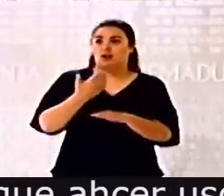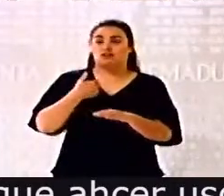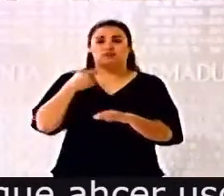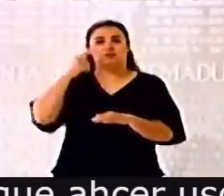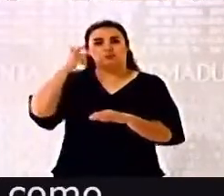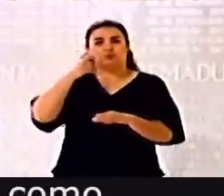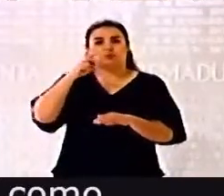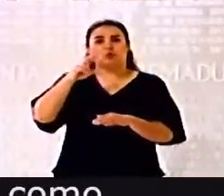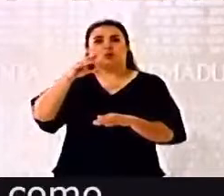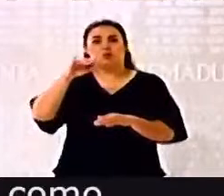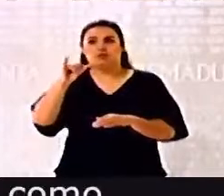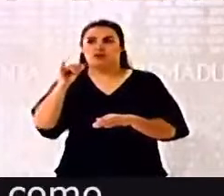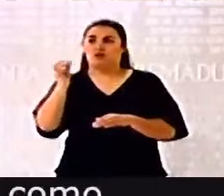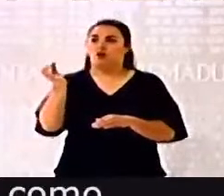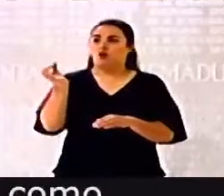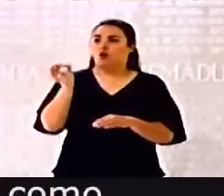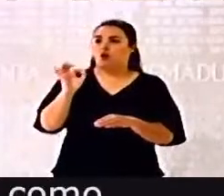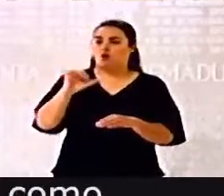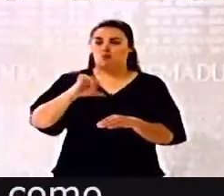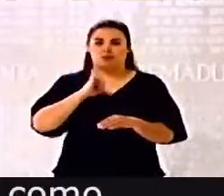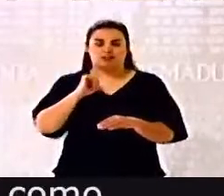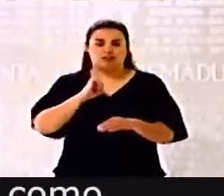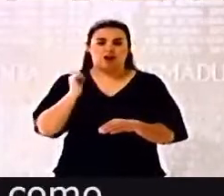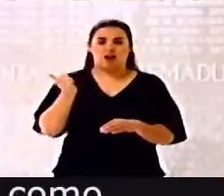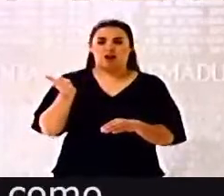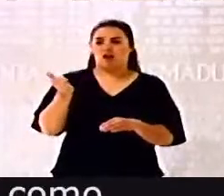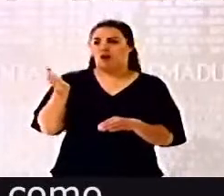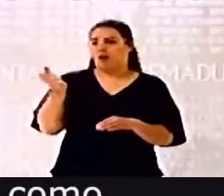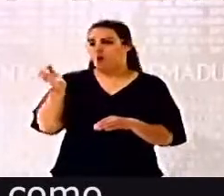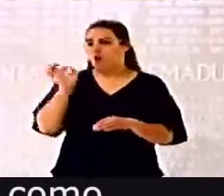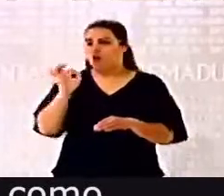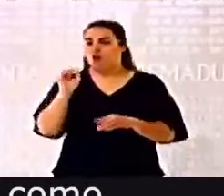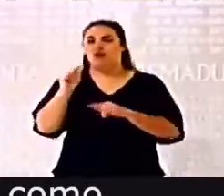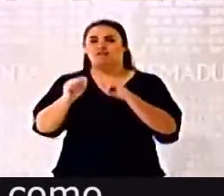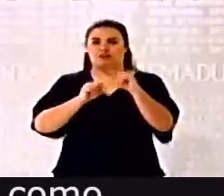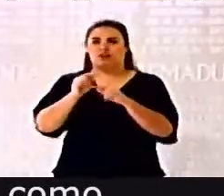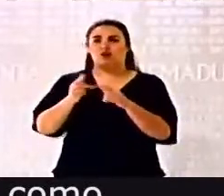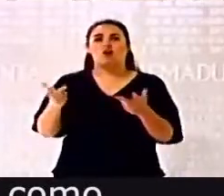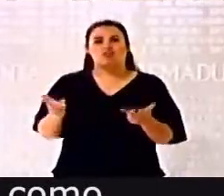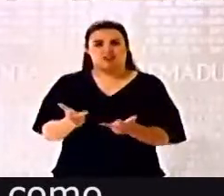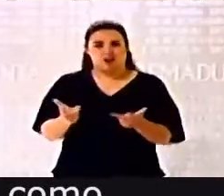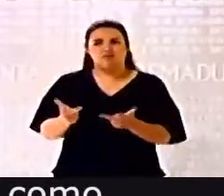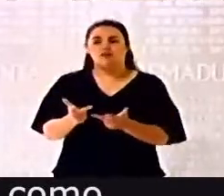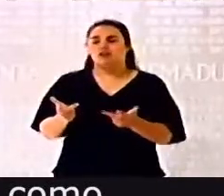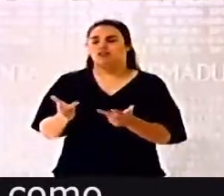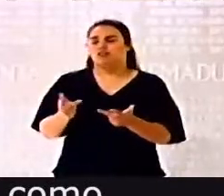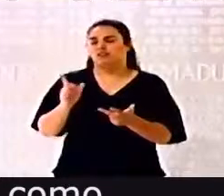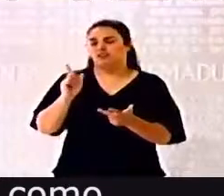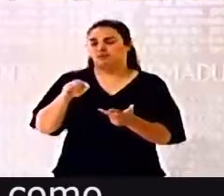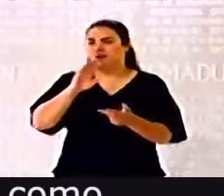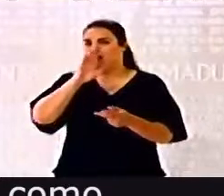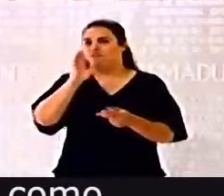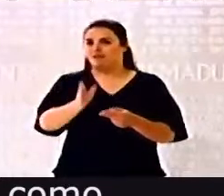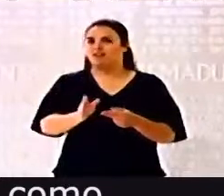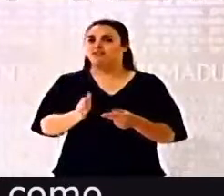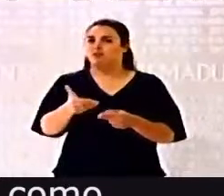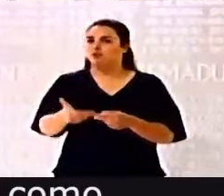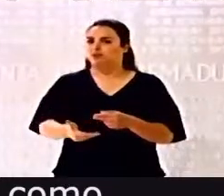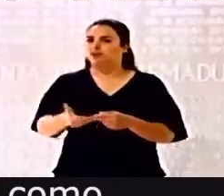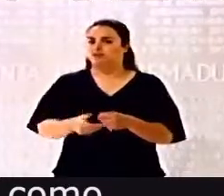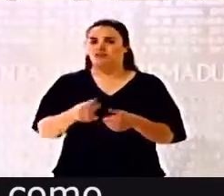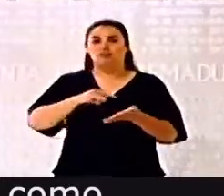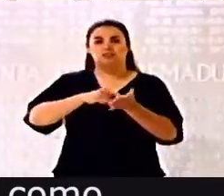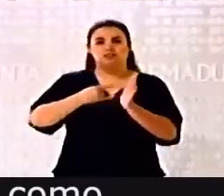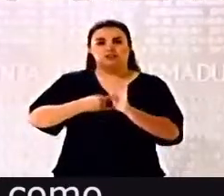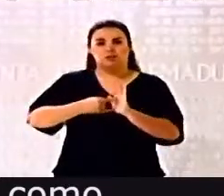tiempo en UCI, de haber estado mucho tiempo hospitalizados, de haber tenido una infección grave y haber tenido una repercusión importante, sobre todo en el